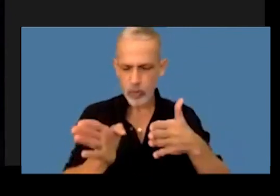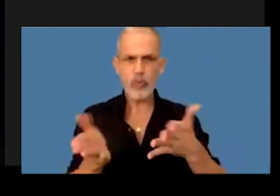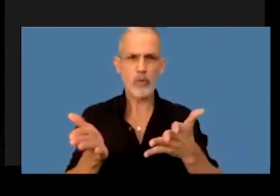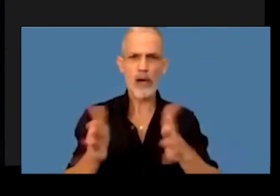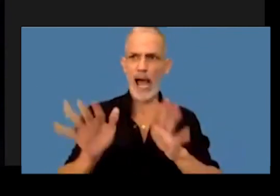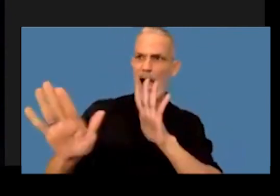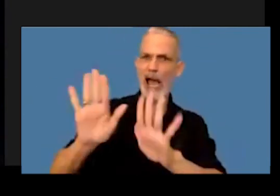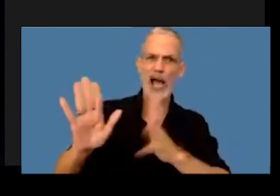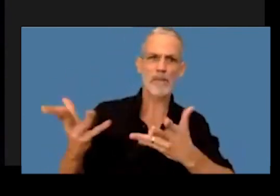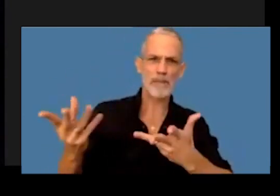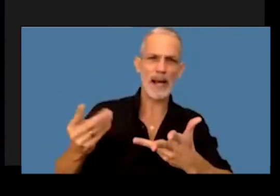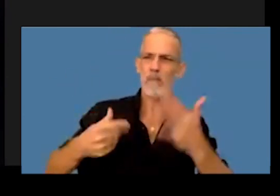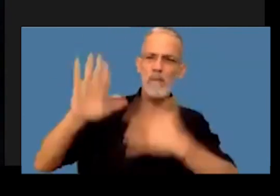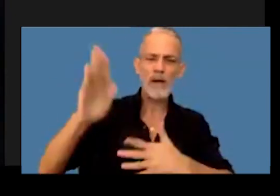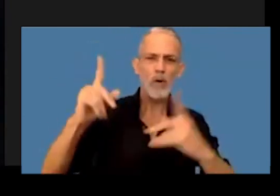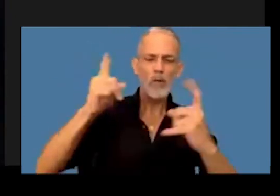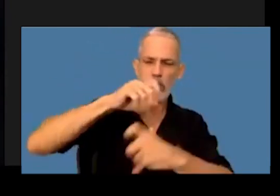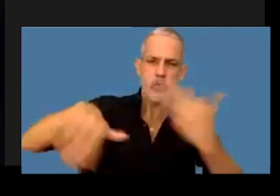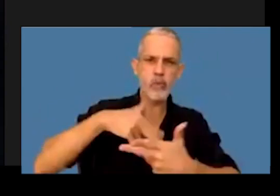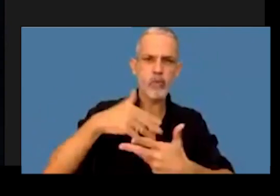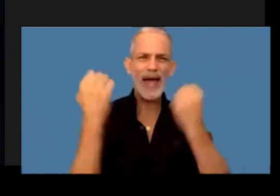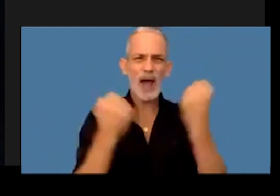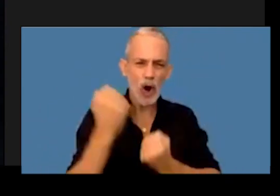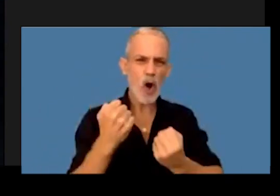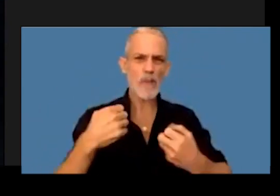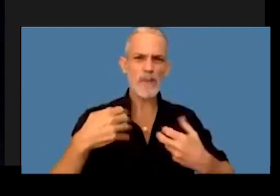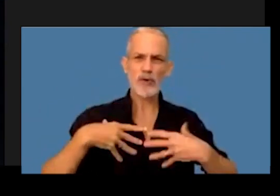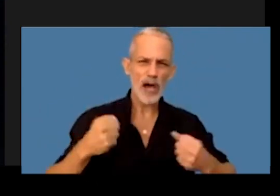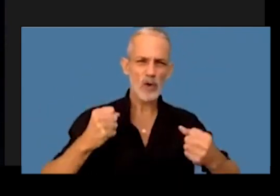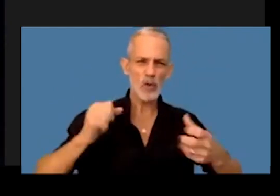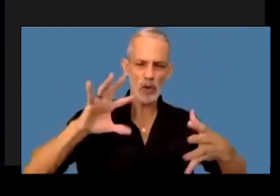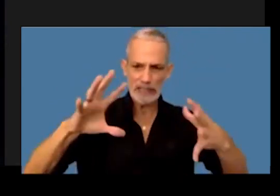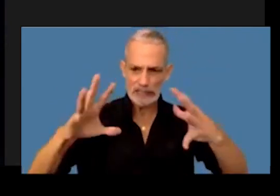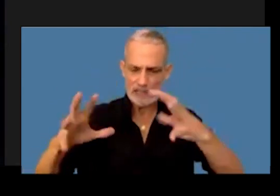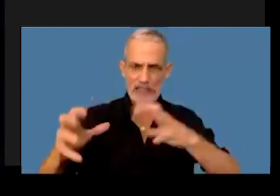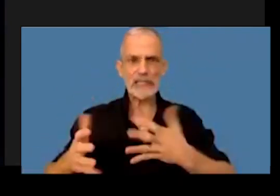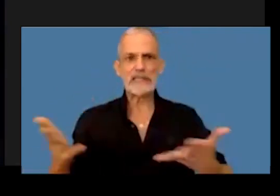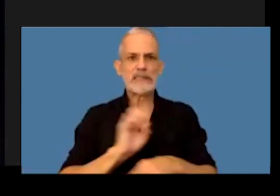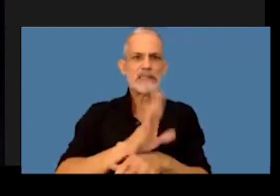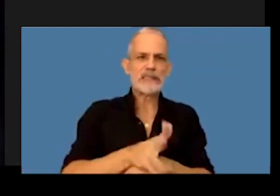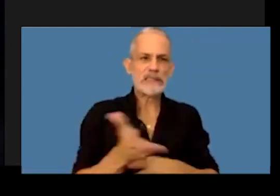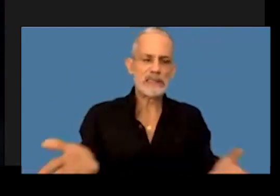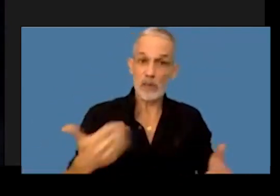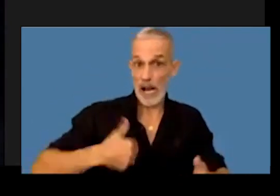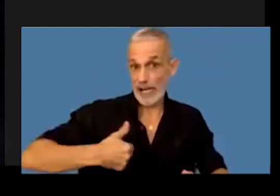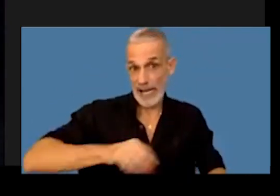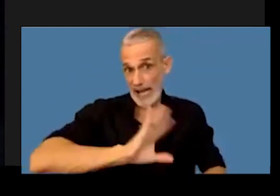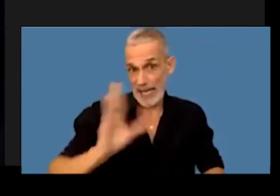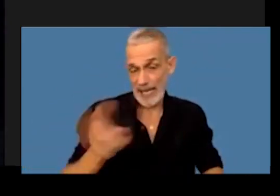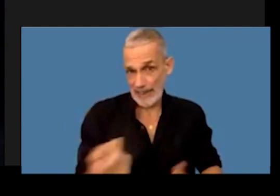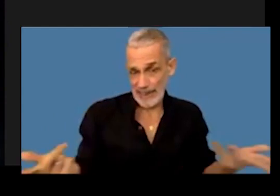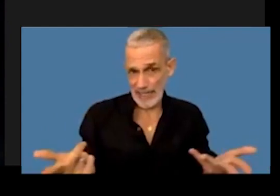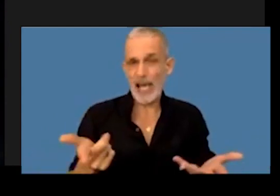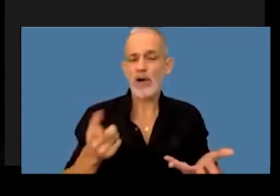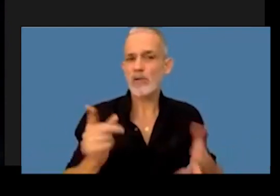la mayor crisis económica y sanitaria de la historia prácticamente en Argentina, que tuvo mucho que ver